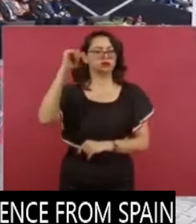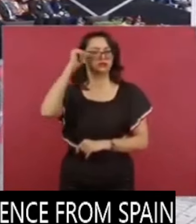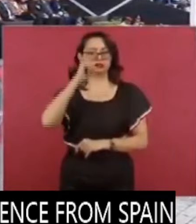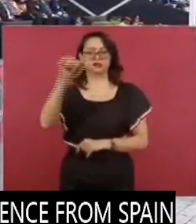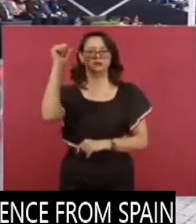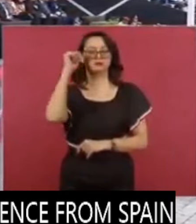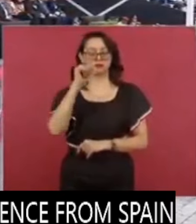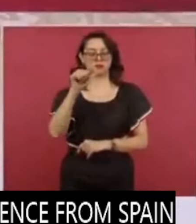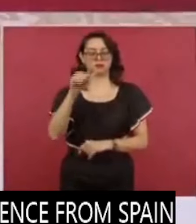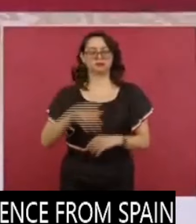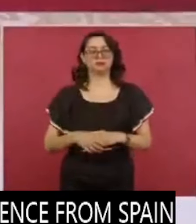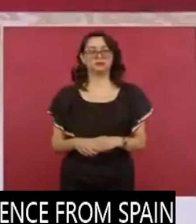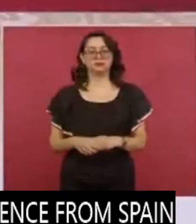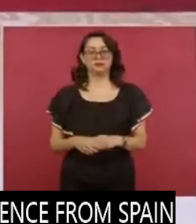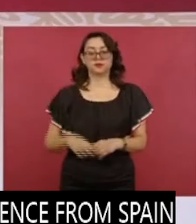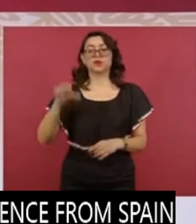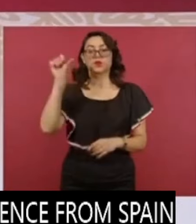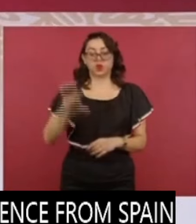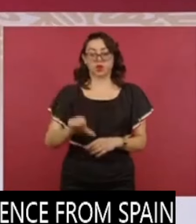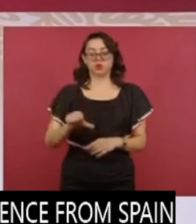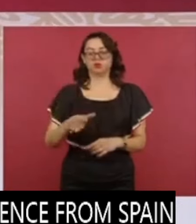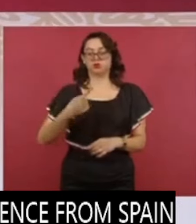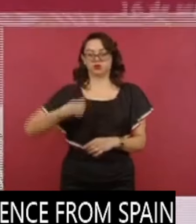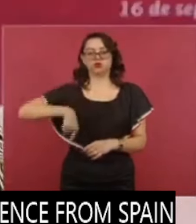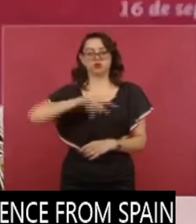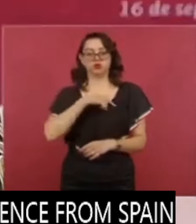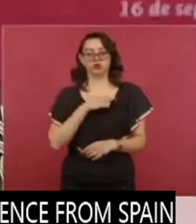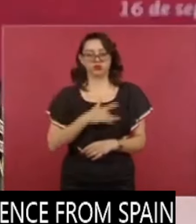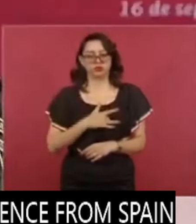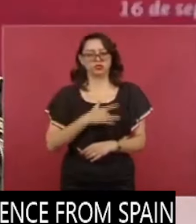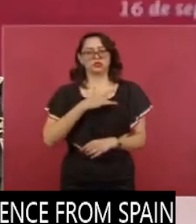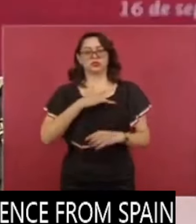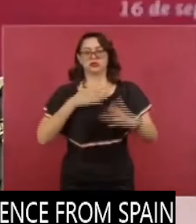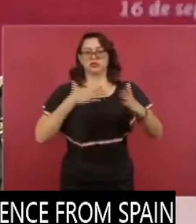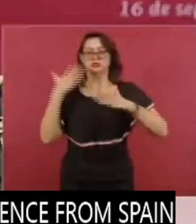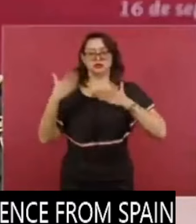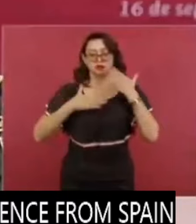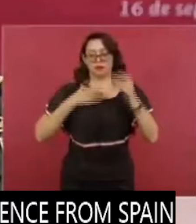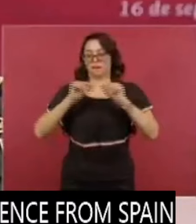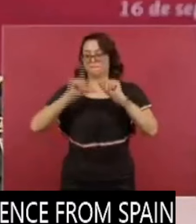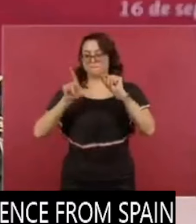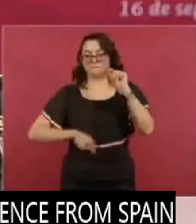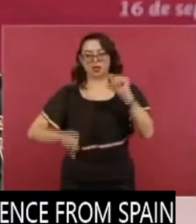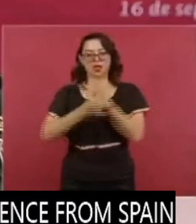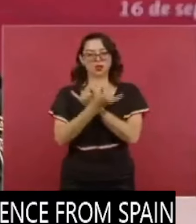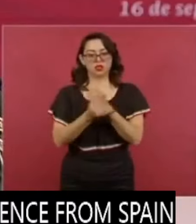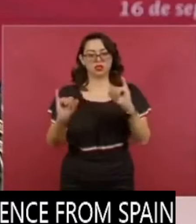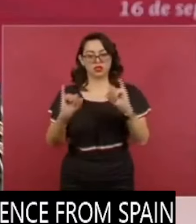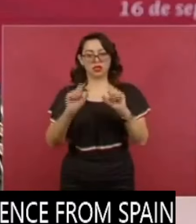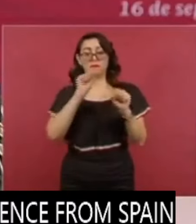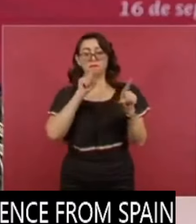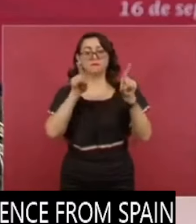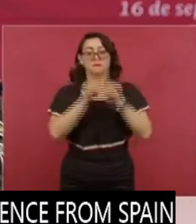Hoy, con el júbilo de esta fiesta nacional por la independencia de nuestro país y por el bicentenario